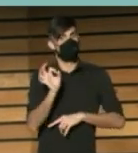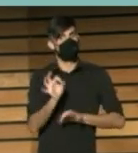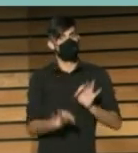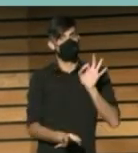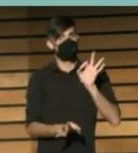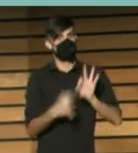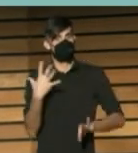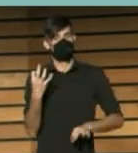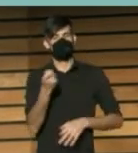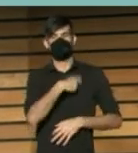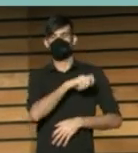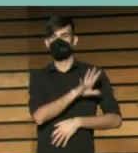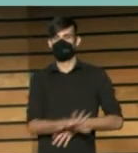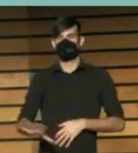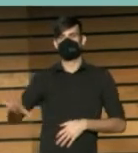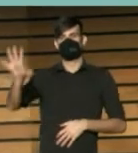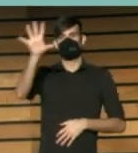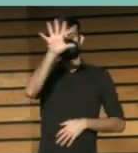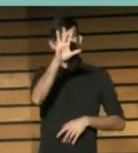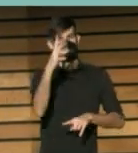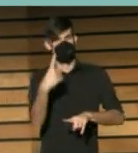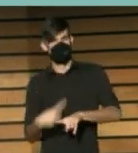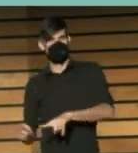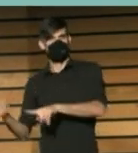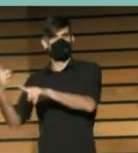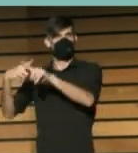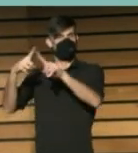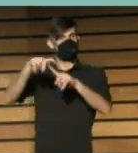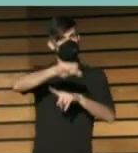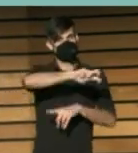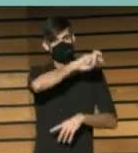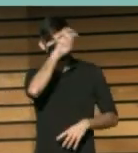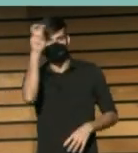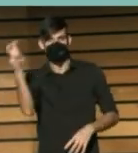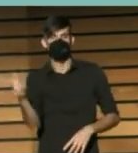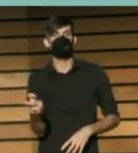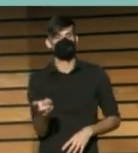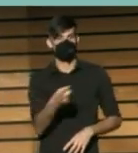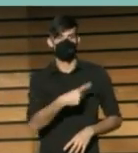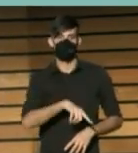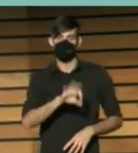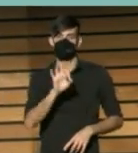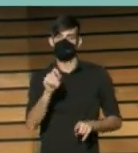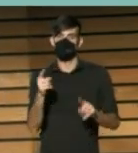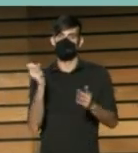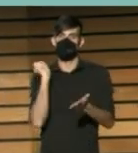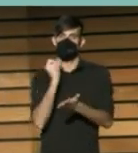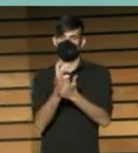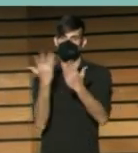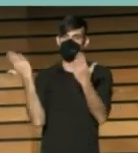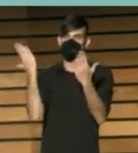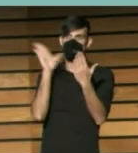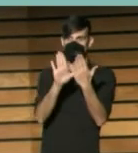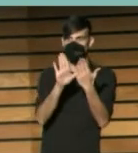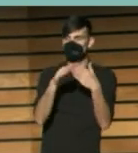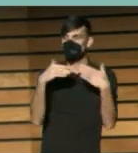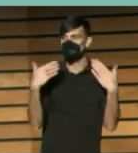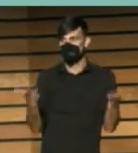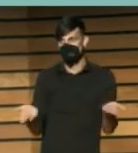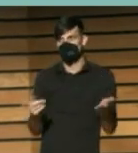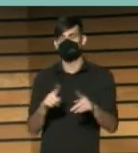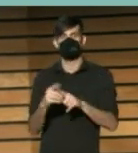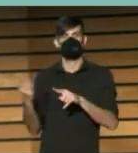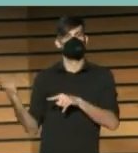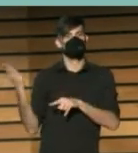un país diverso y bibliodiverso, y tenemos que hacer frente también a ese reto de enseñar toda esa